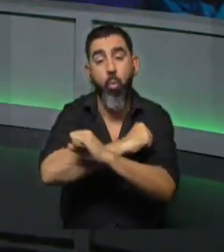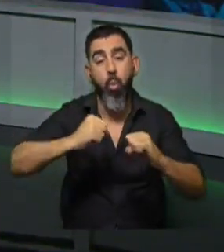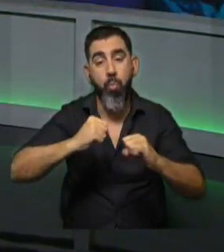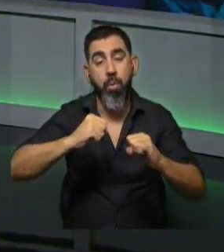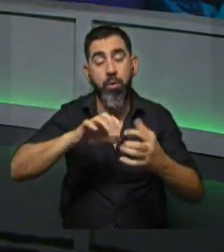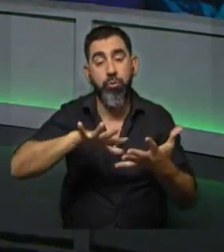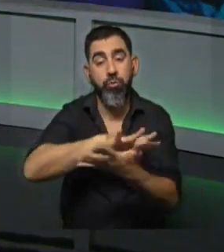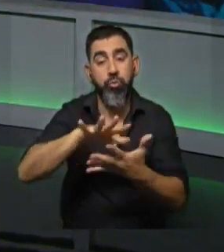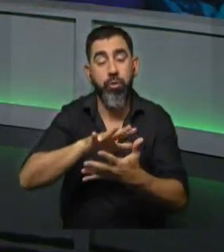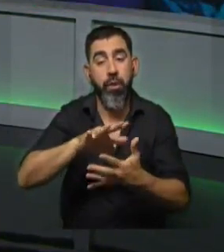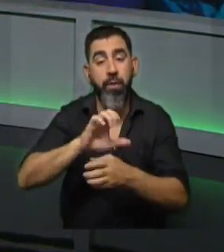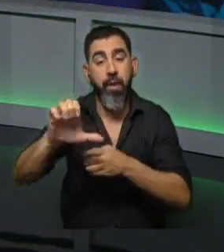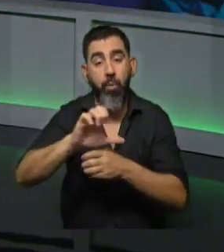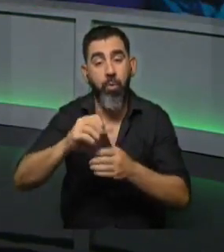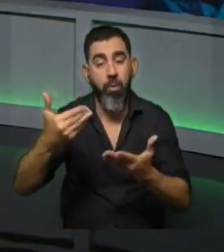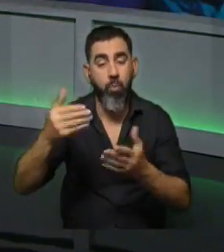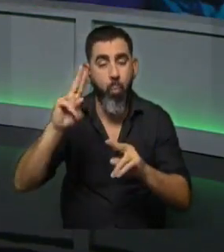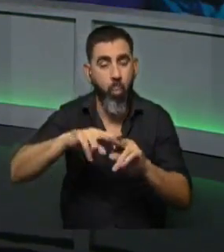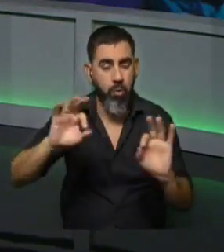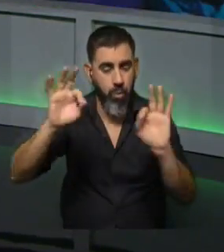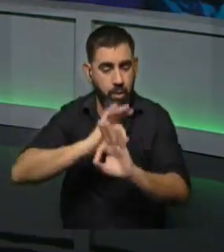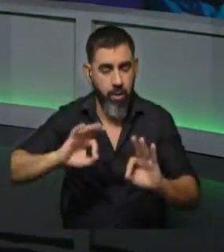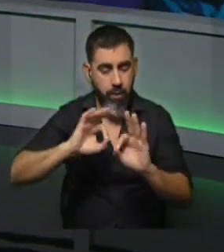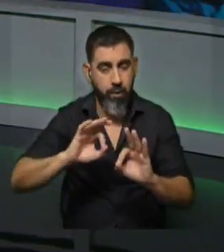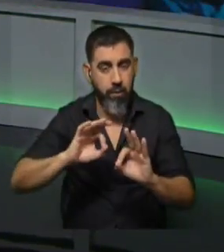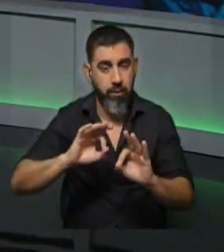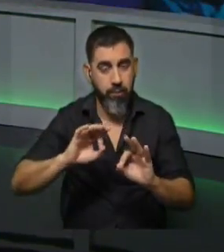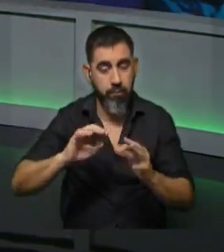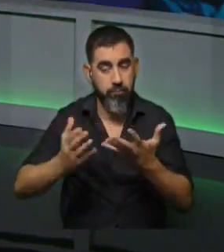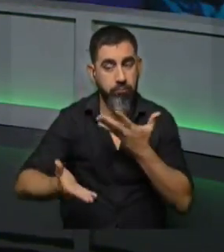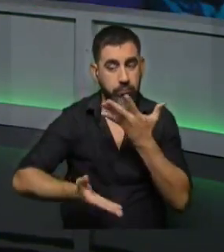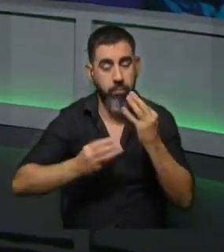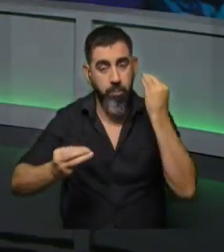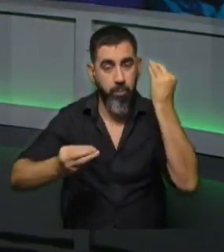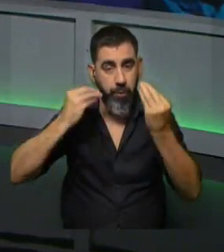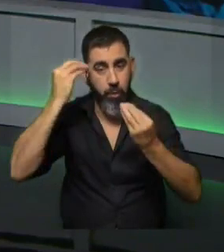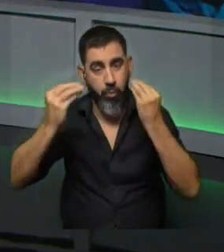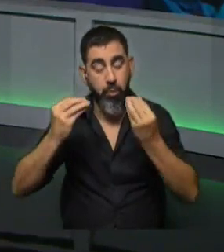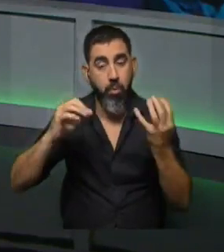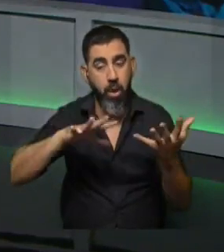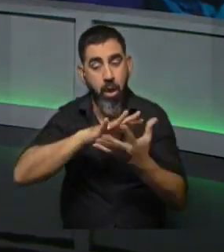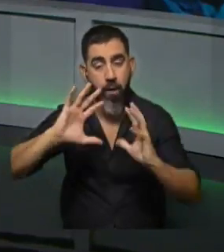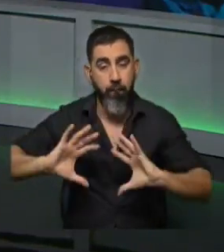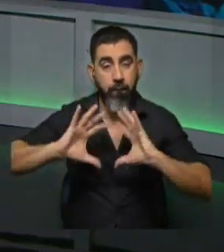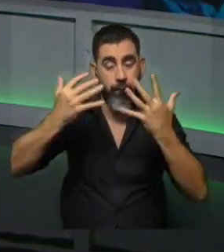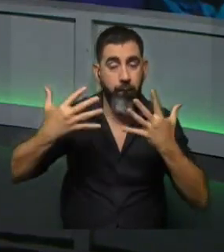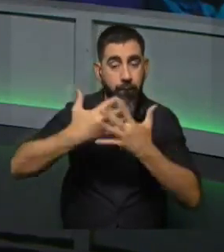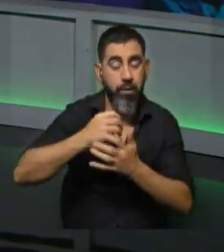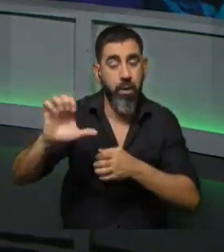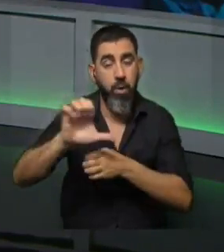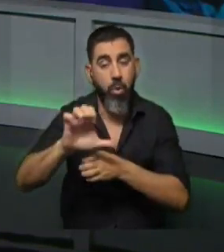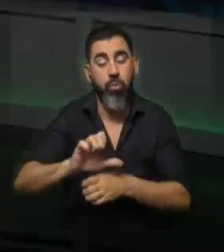en una zona comercial de Quito sin dejar víctimas en un suceso que está generando muchísima preocupación ante el clima de violencia que se vive en